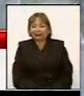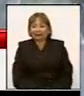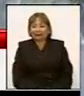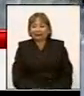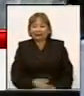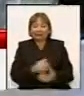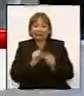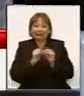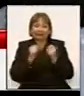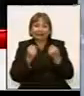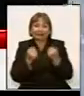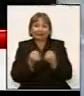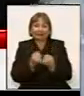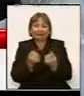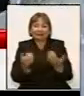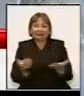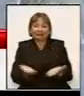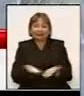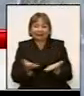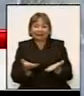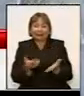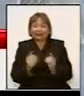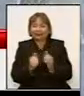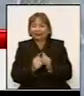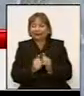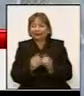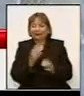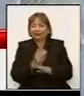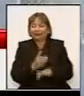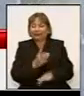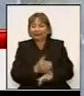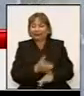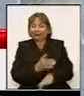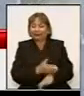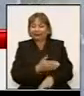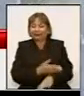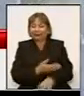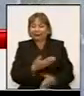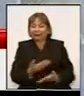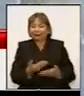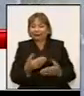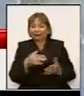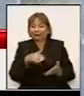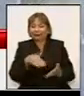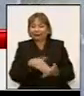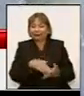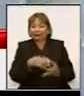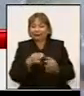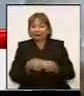una sesión donde se va a desarrollar un tema importante